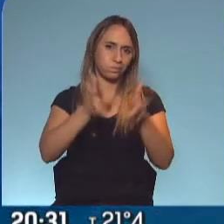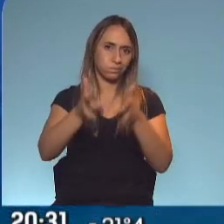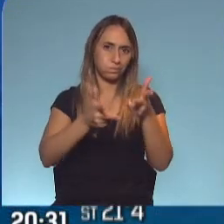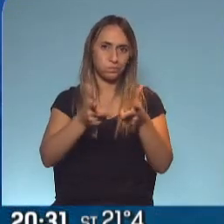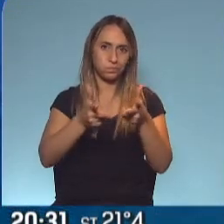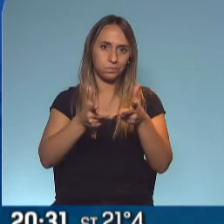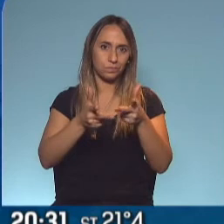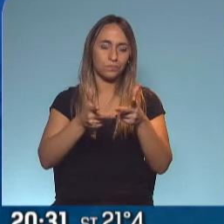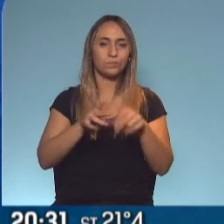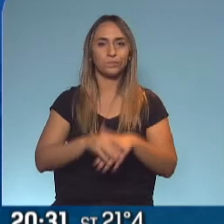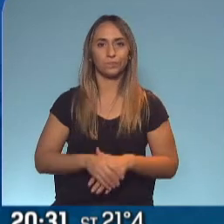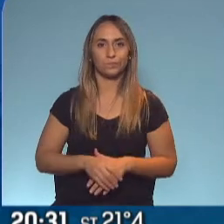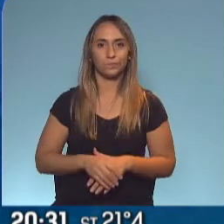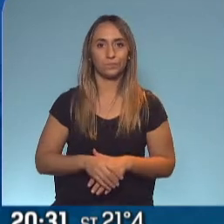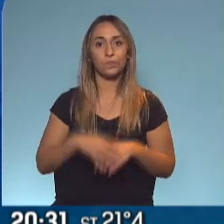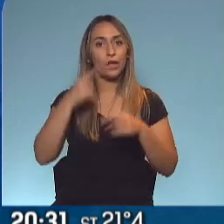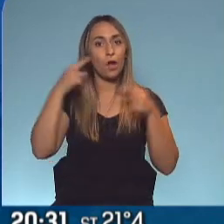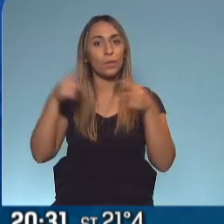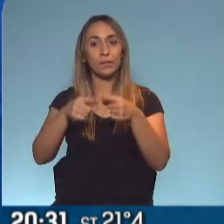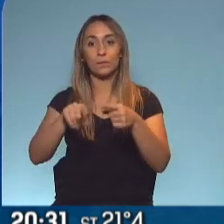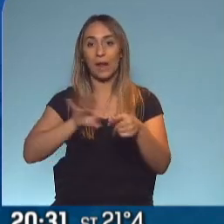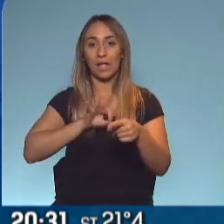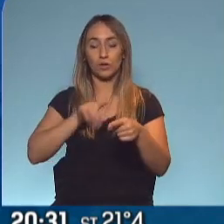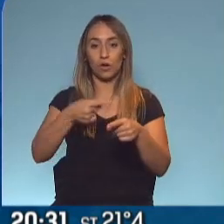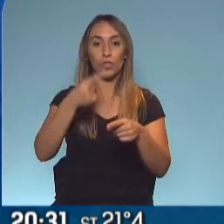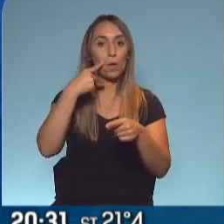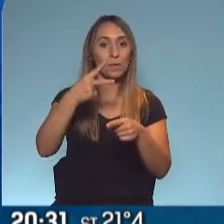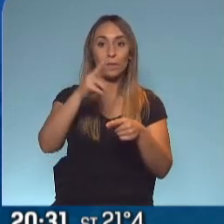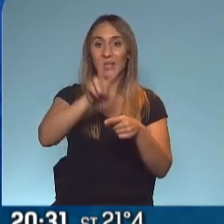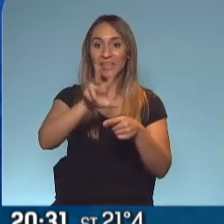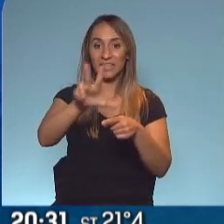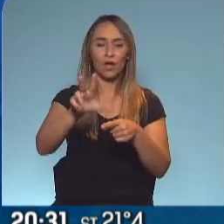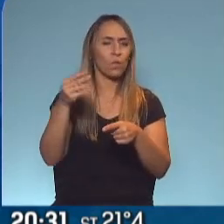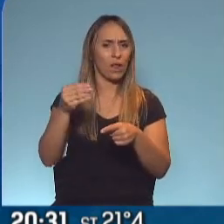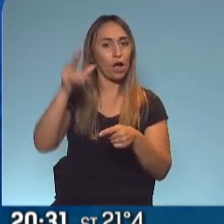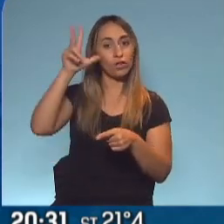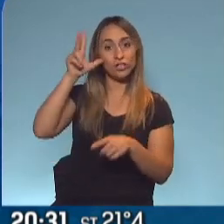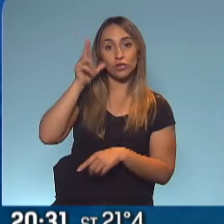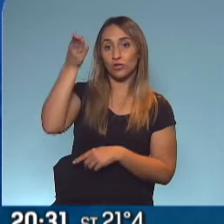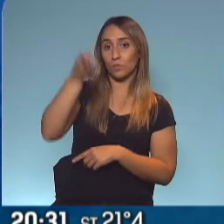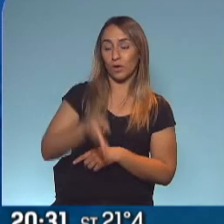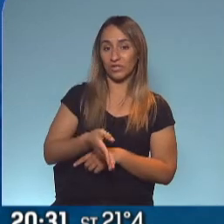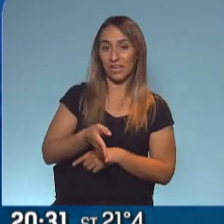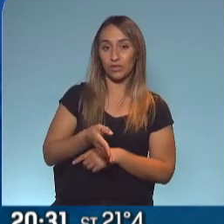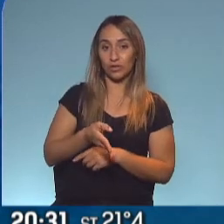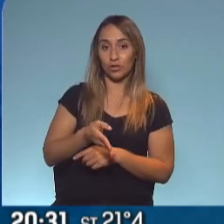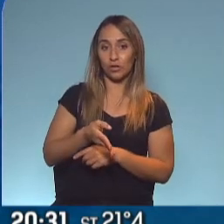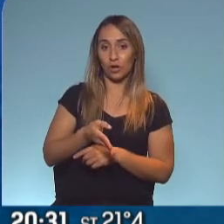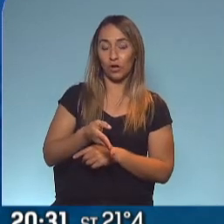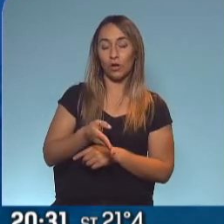alguna forma. El objetivo para el 2023 es que el 88%, es decir, ganar